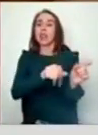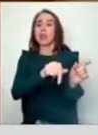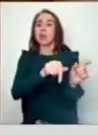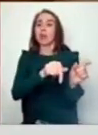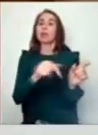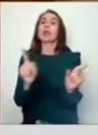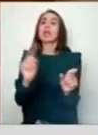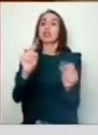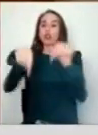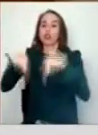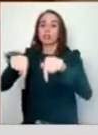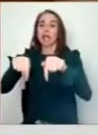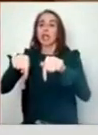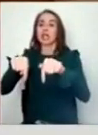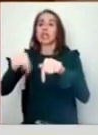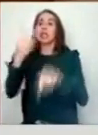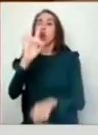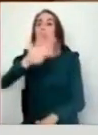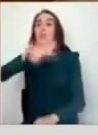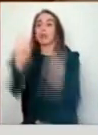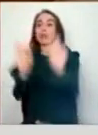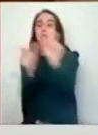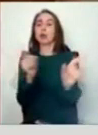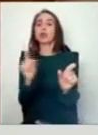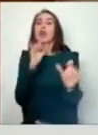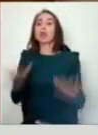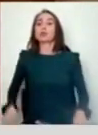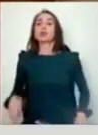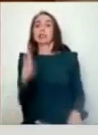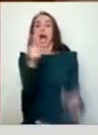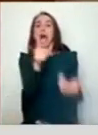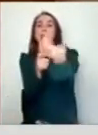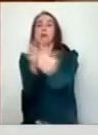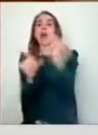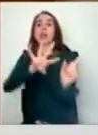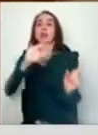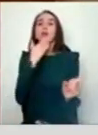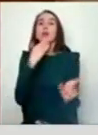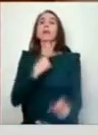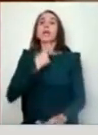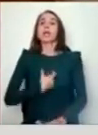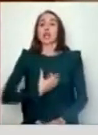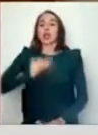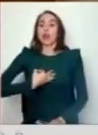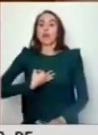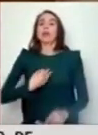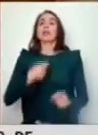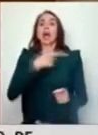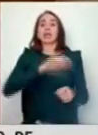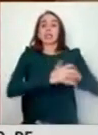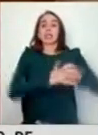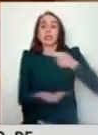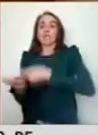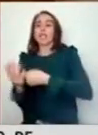acá. Y los únicos delincuentes no son los que usan armas. Los delincuentes también son los de cuello y corbatas que les financian campañas, y también sus